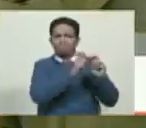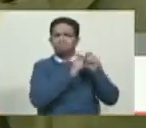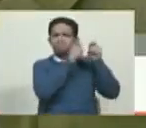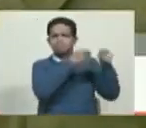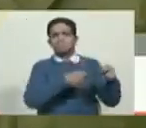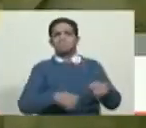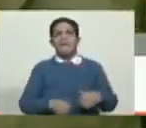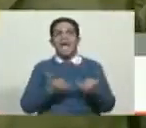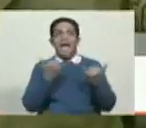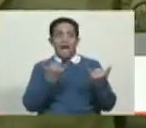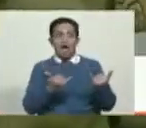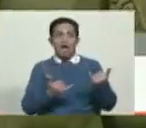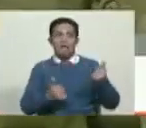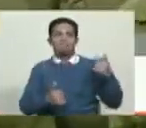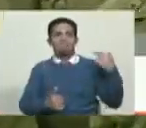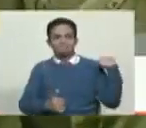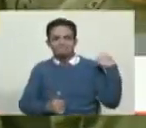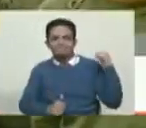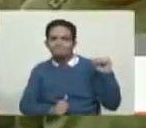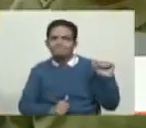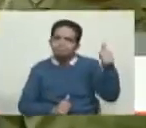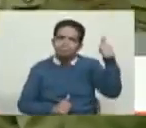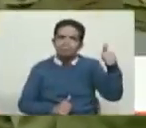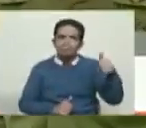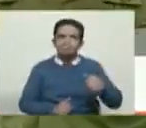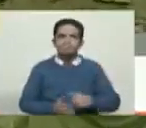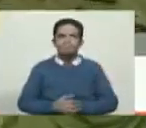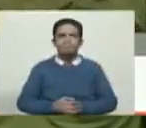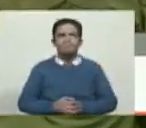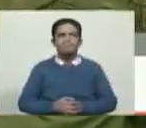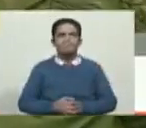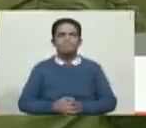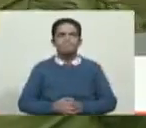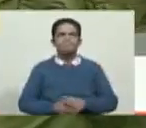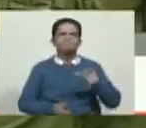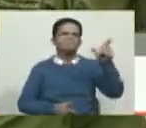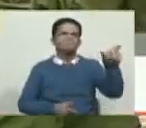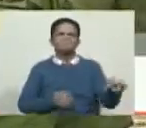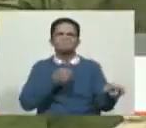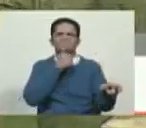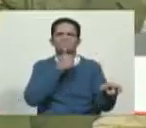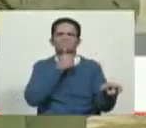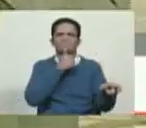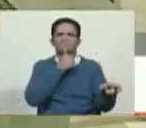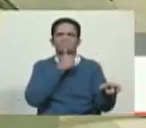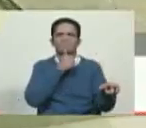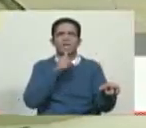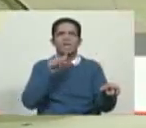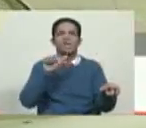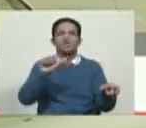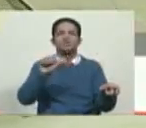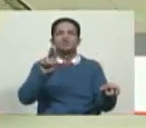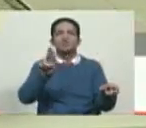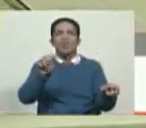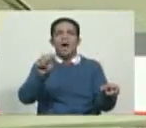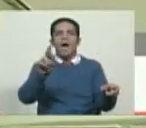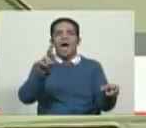Es un comandante pueblo, sin lugar a duda. Es el comandante general del ejército, mayor general Suárez Churio, por favor.